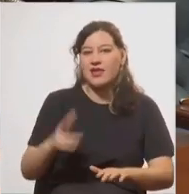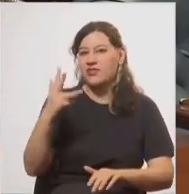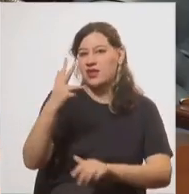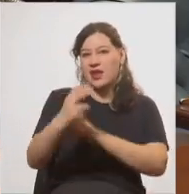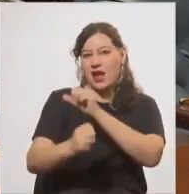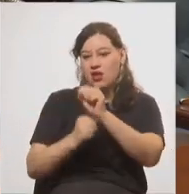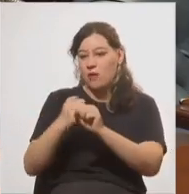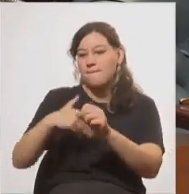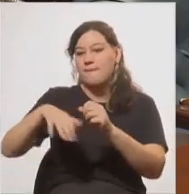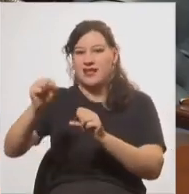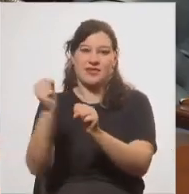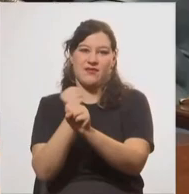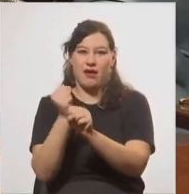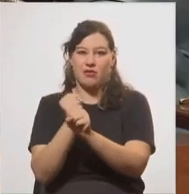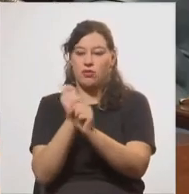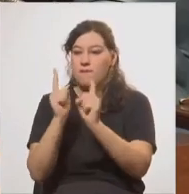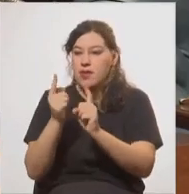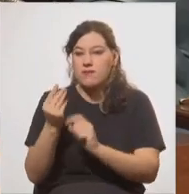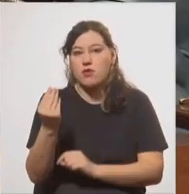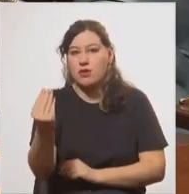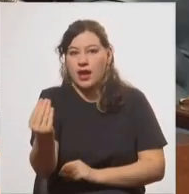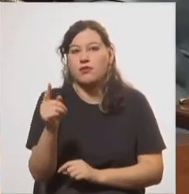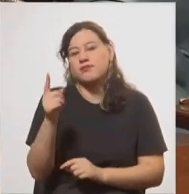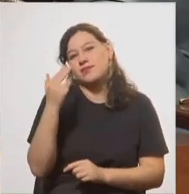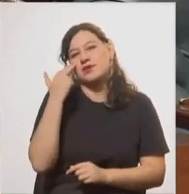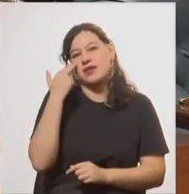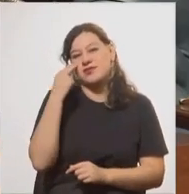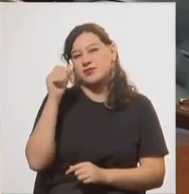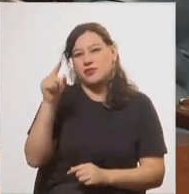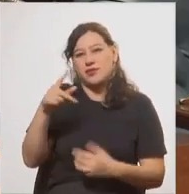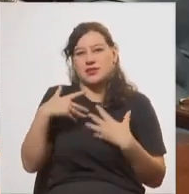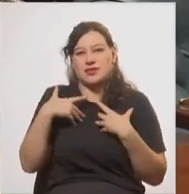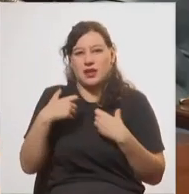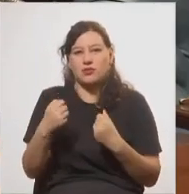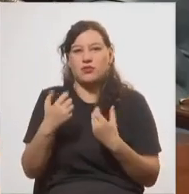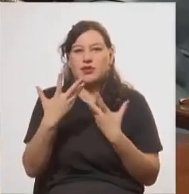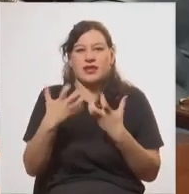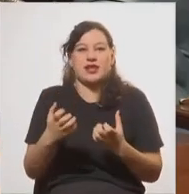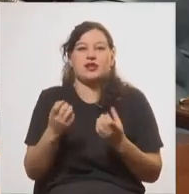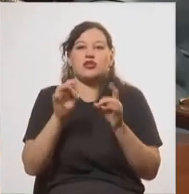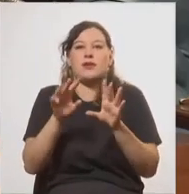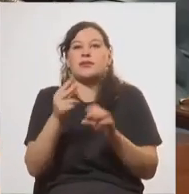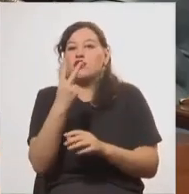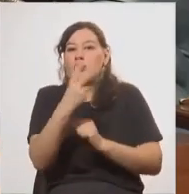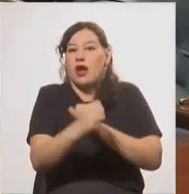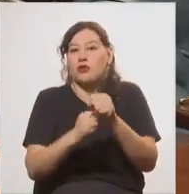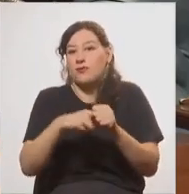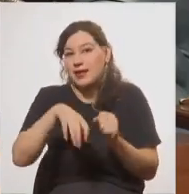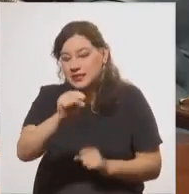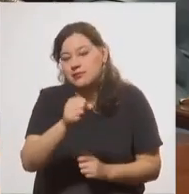cargo, a pesar de que por razones de salud se había comprometido a permanecer solamente 2.